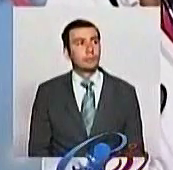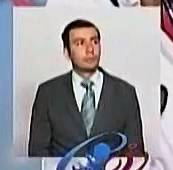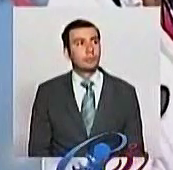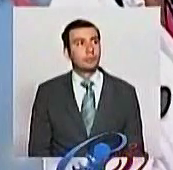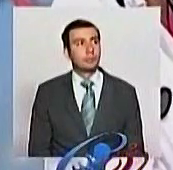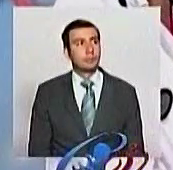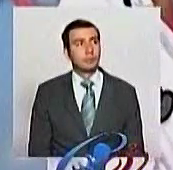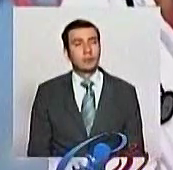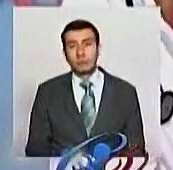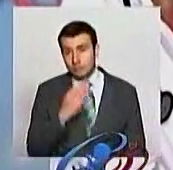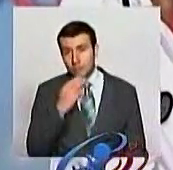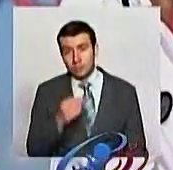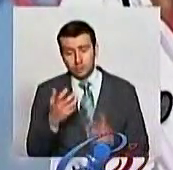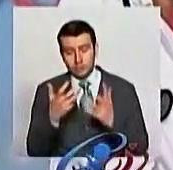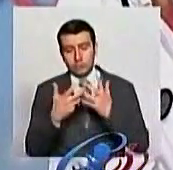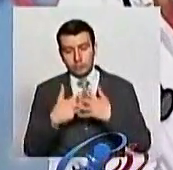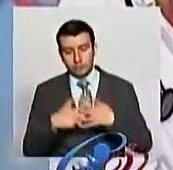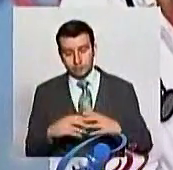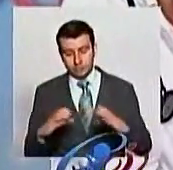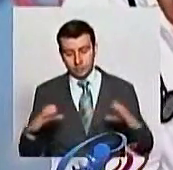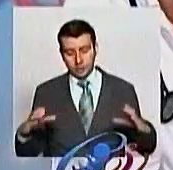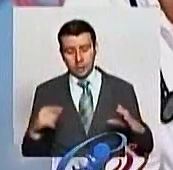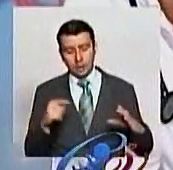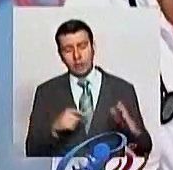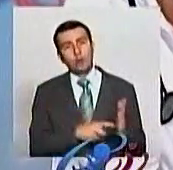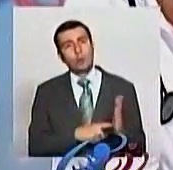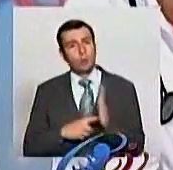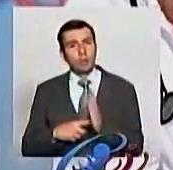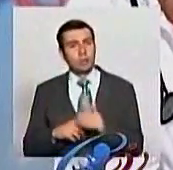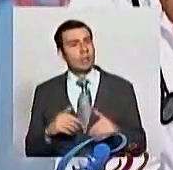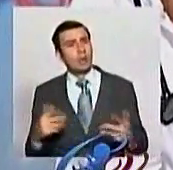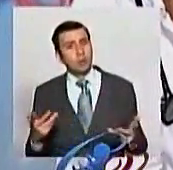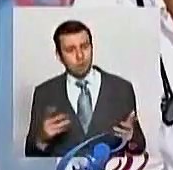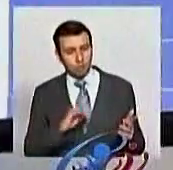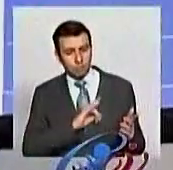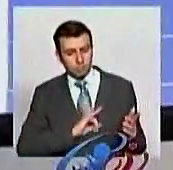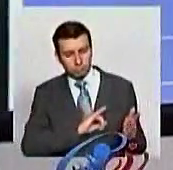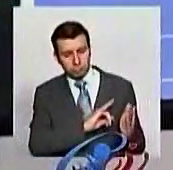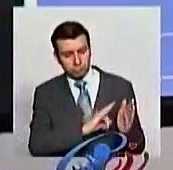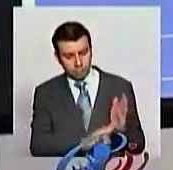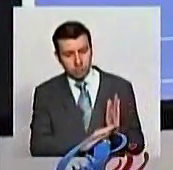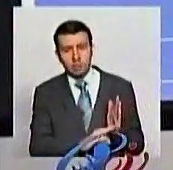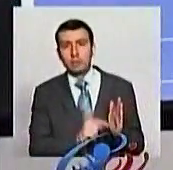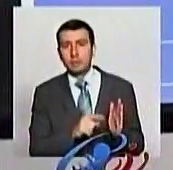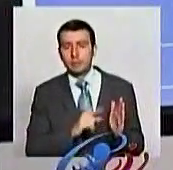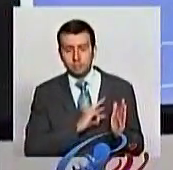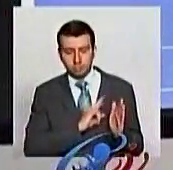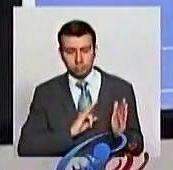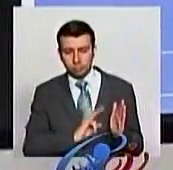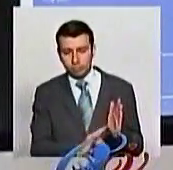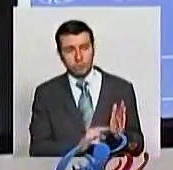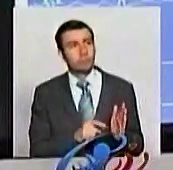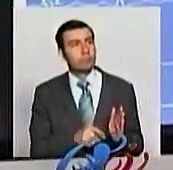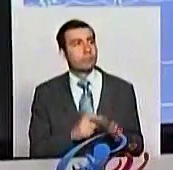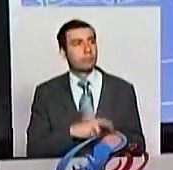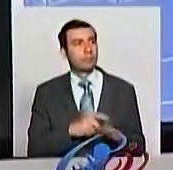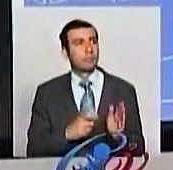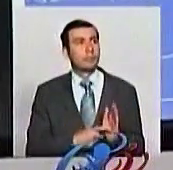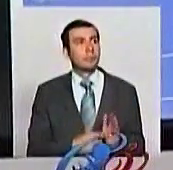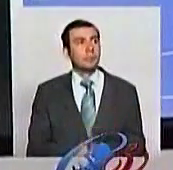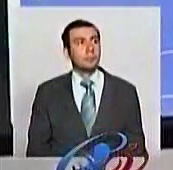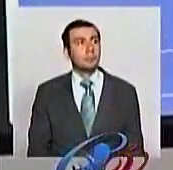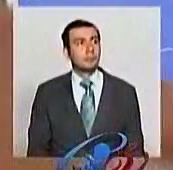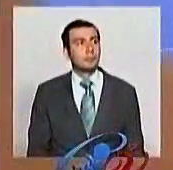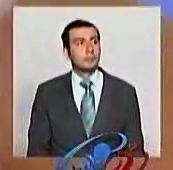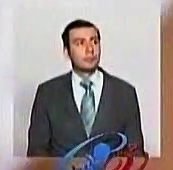nos va mostrando más o menos cómo son las ondas y la conducción nerviosa del paciente, ¿cierto?